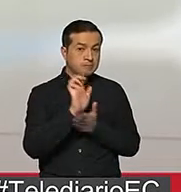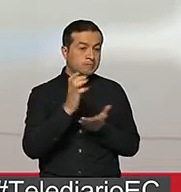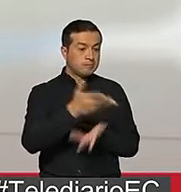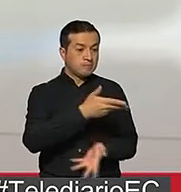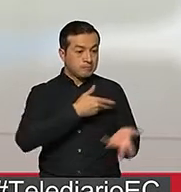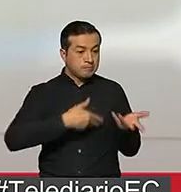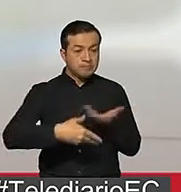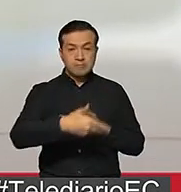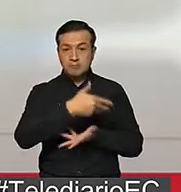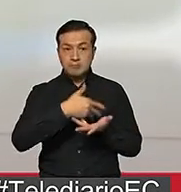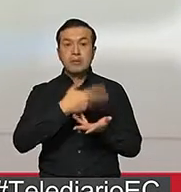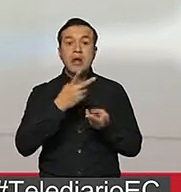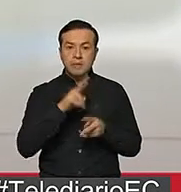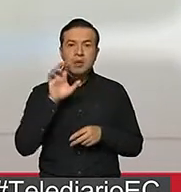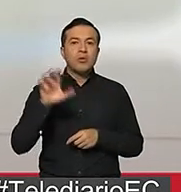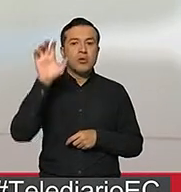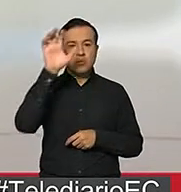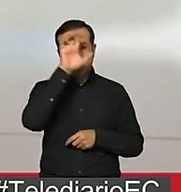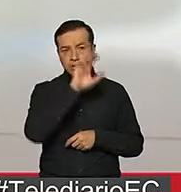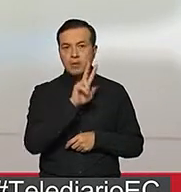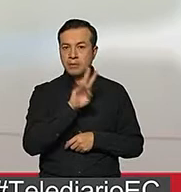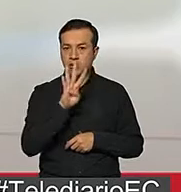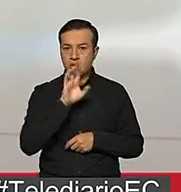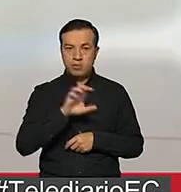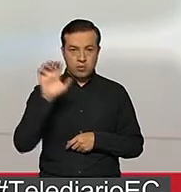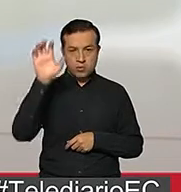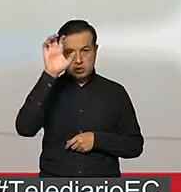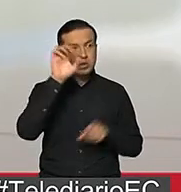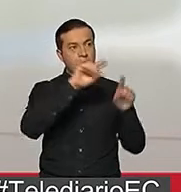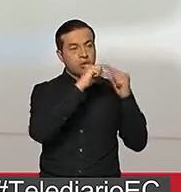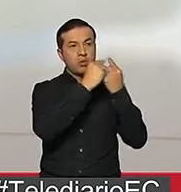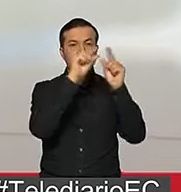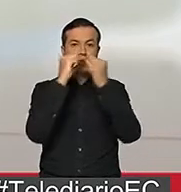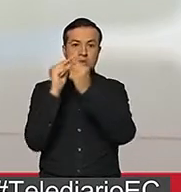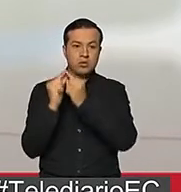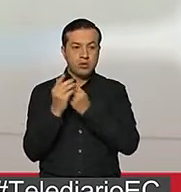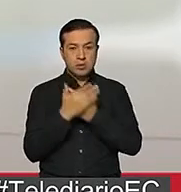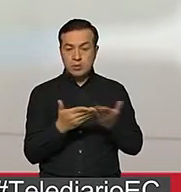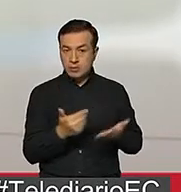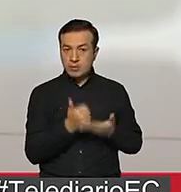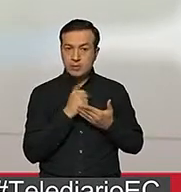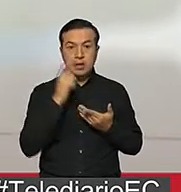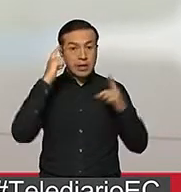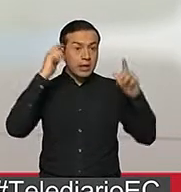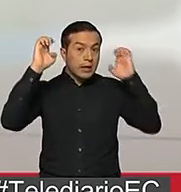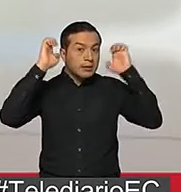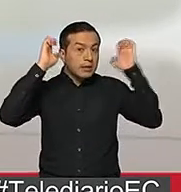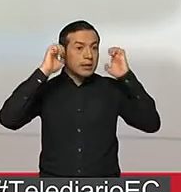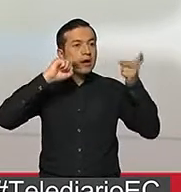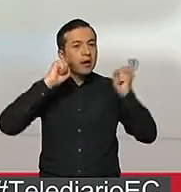tenemos mesas a nivel provincial 24 mesas provinciales porque las estadísticas de estrategias tienen que ir cambiando de acuerdo a